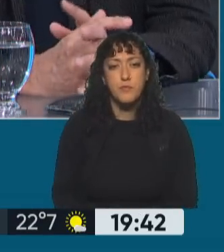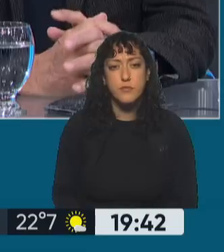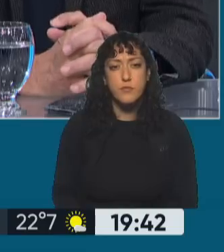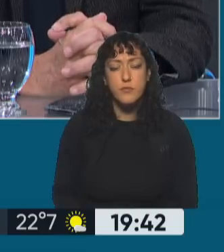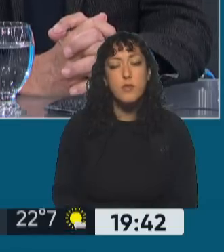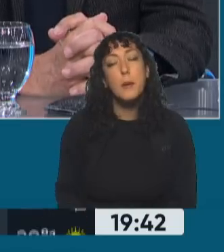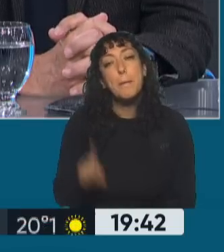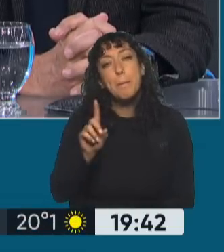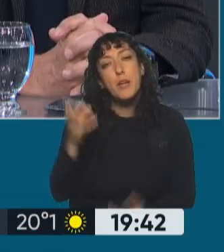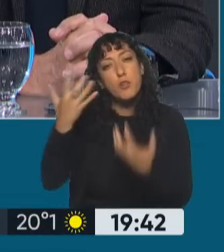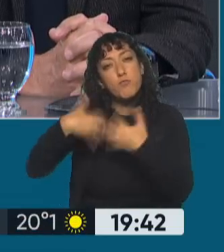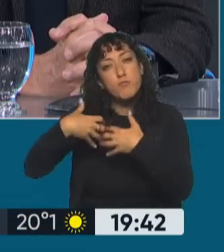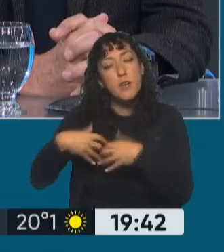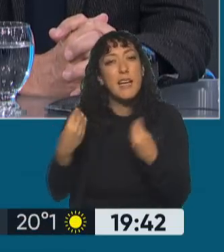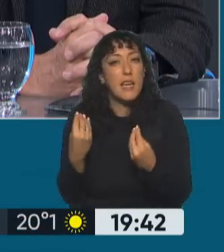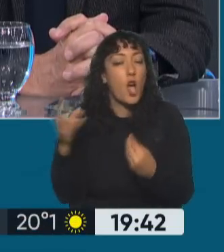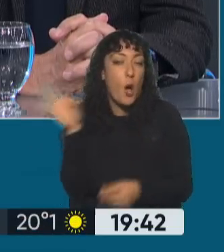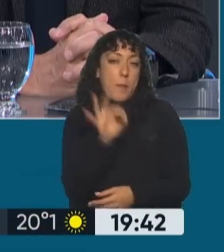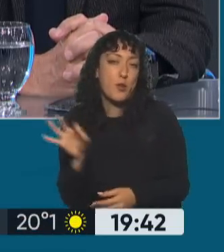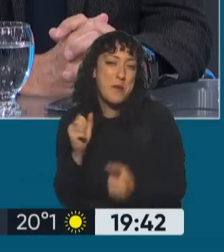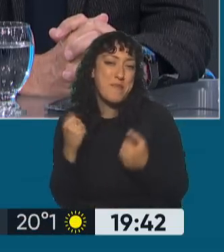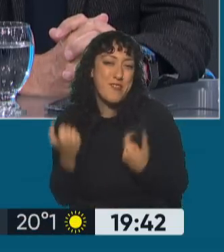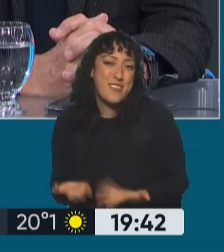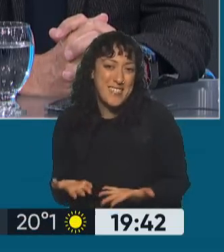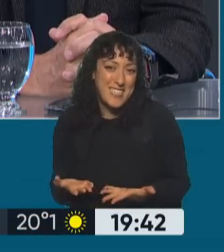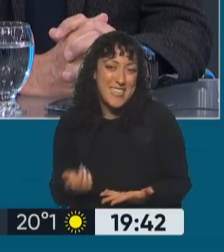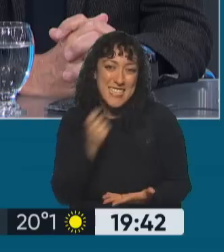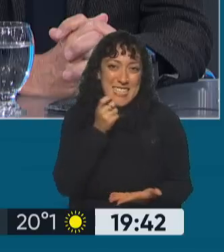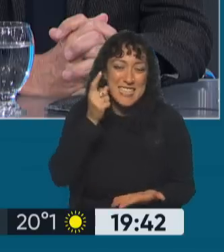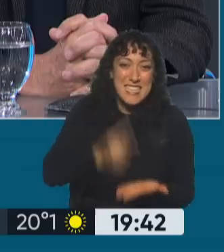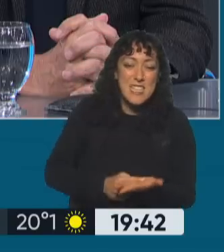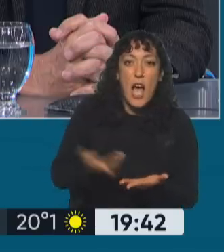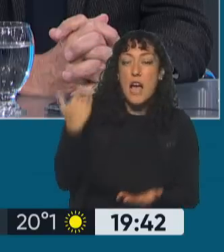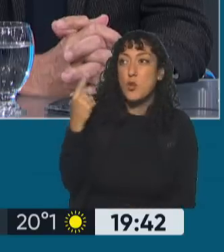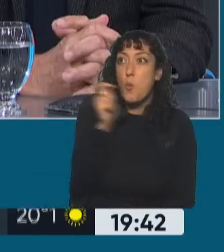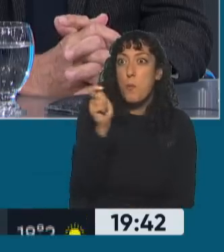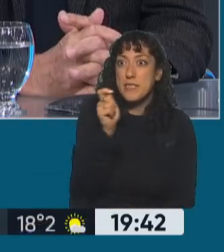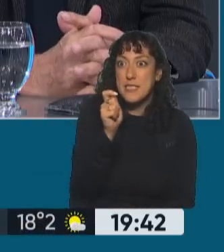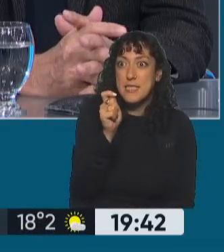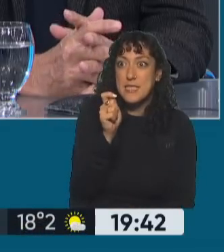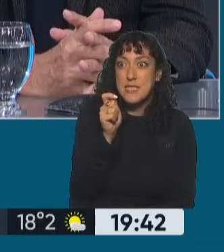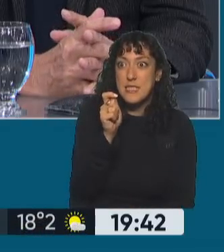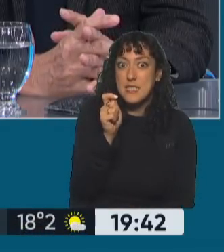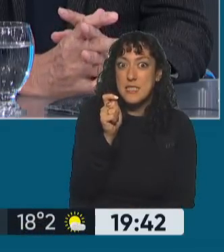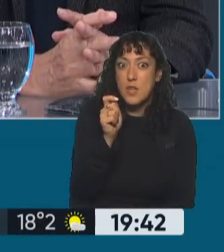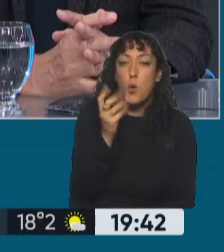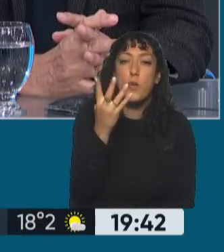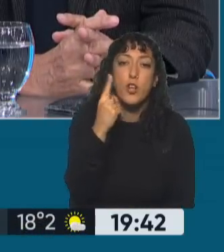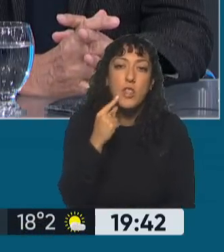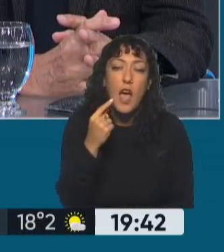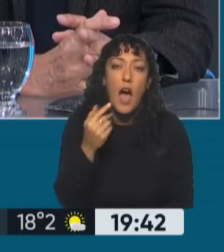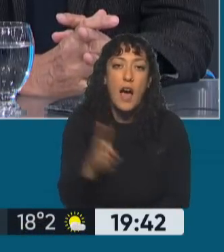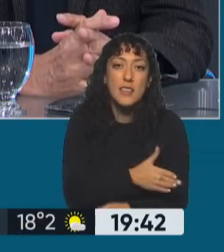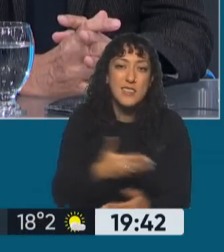que pensar es la oportunidad. Si estos amparos estaban hace más de un mes en la Corte, que esperen a 4 días antes